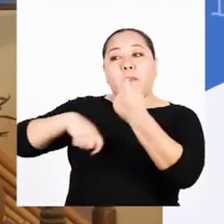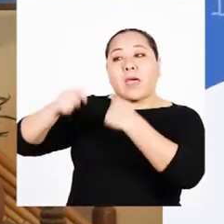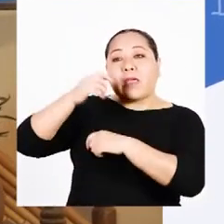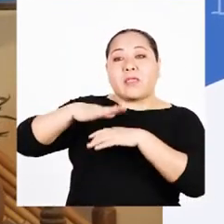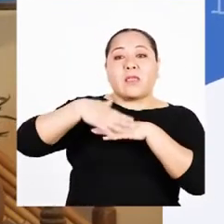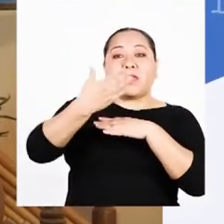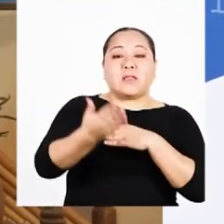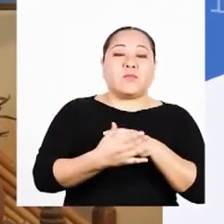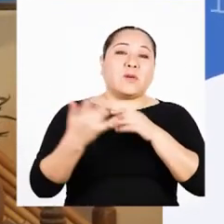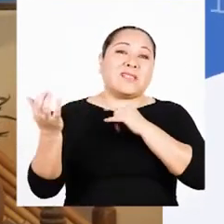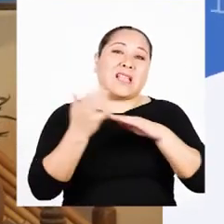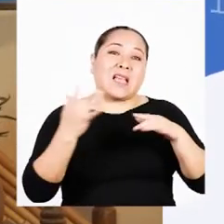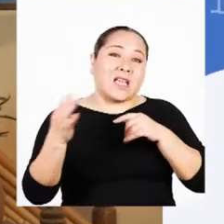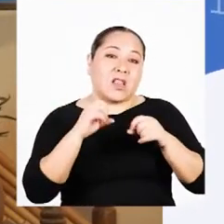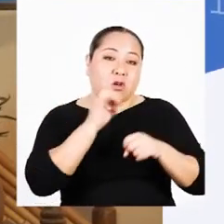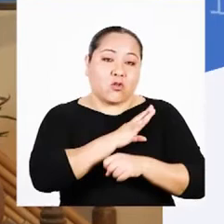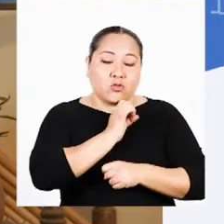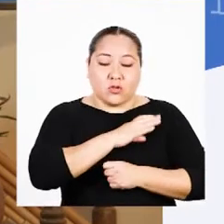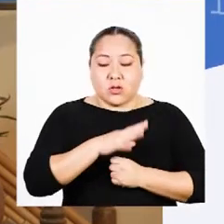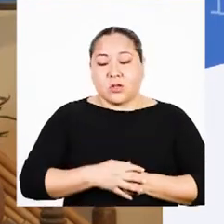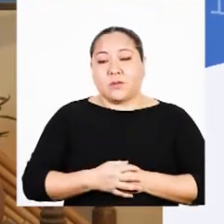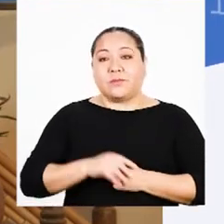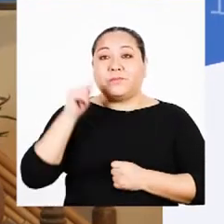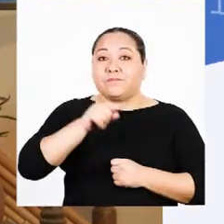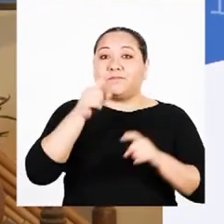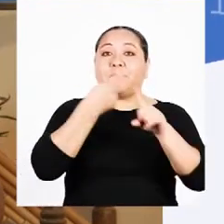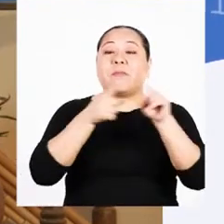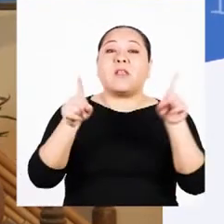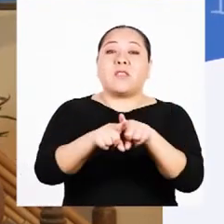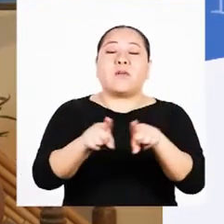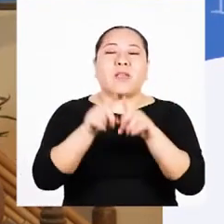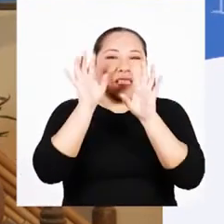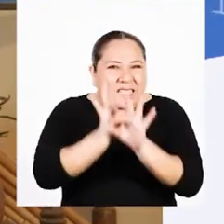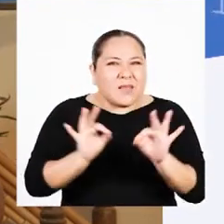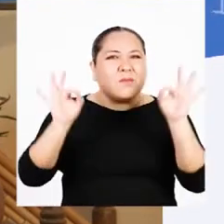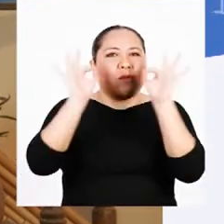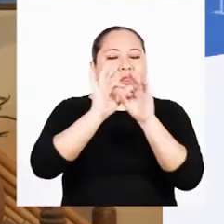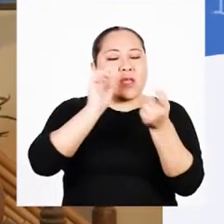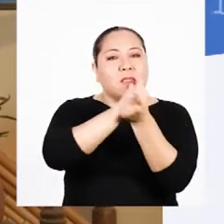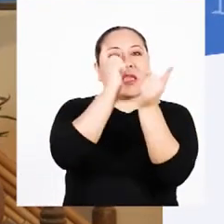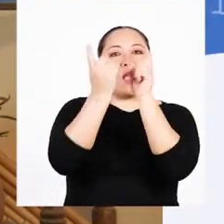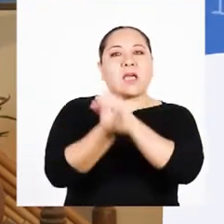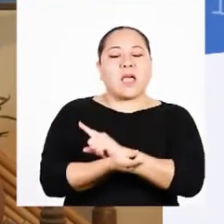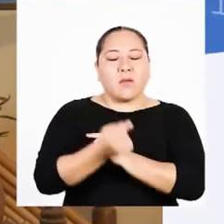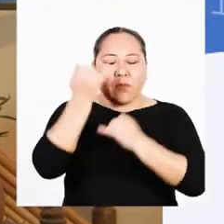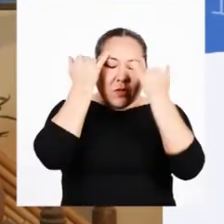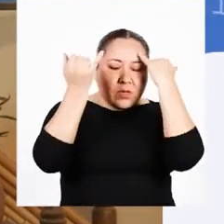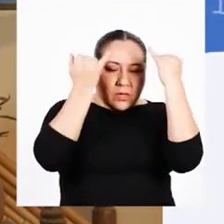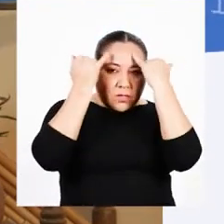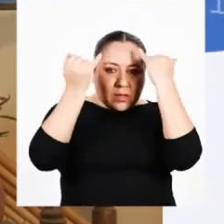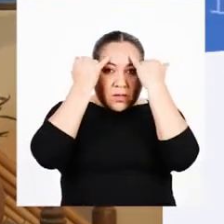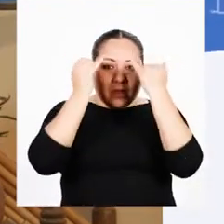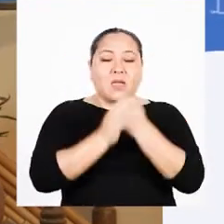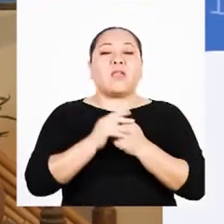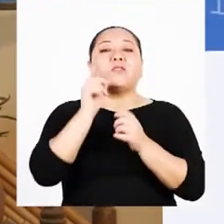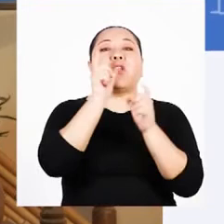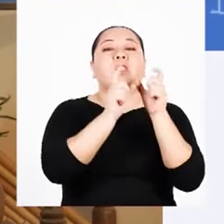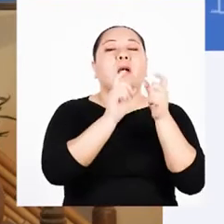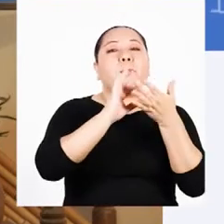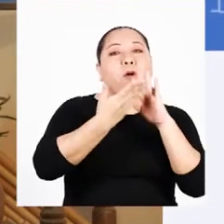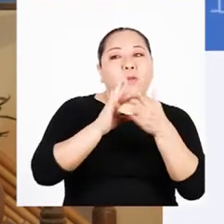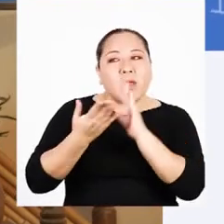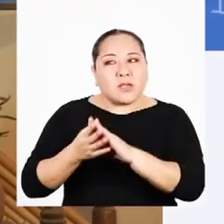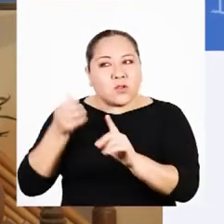exportaciones luego del desastre de la guerra con Chile. Pero además fue fundamental el cambio de percepción sobre